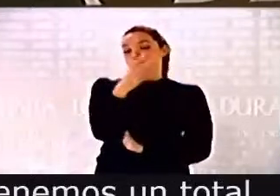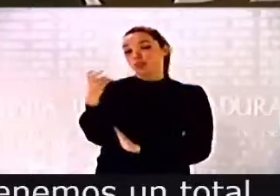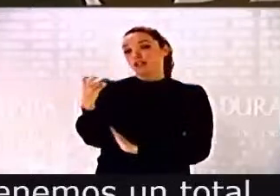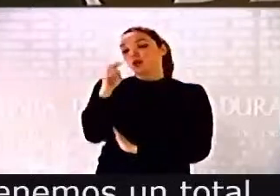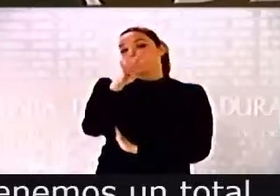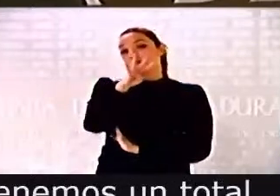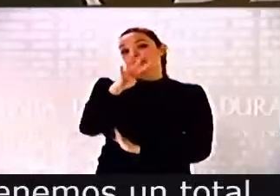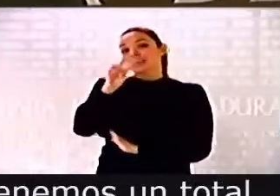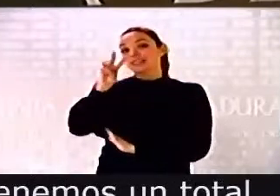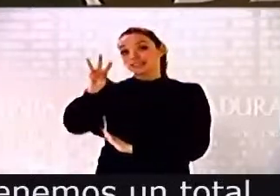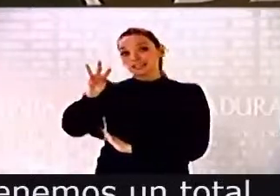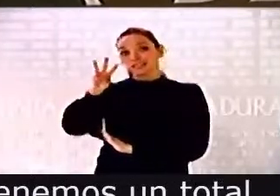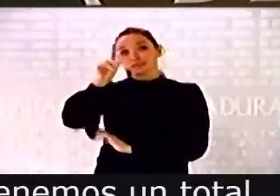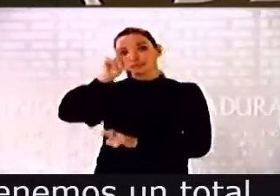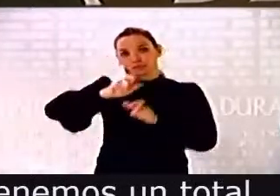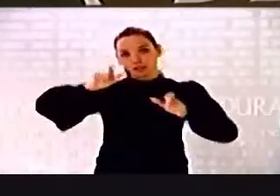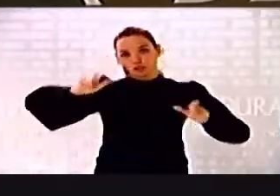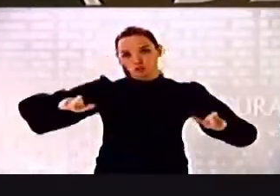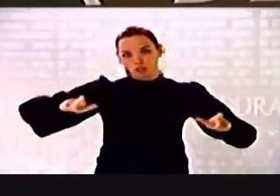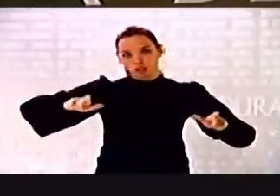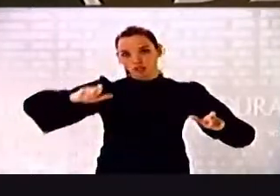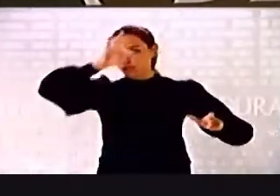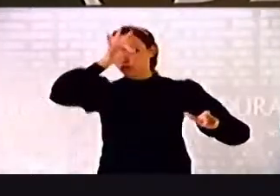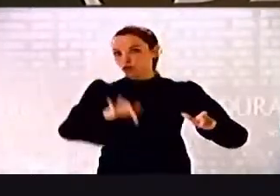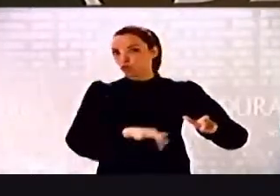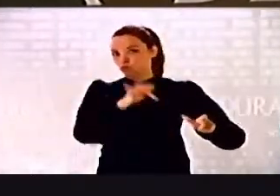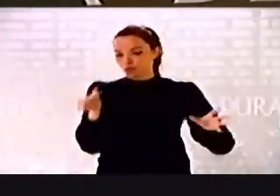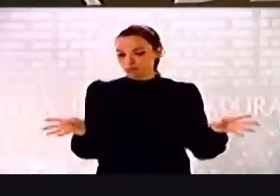6.243 personas, entre casos y contactos.